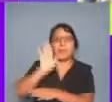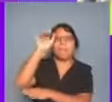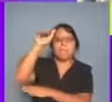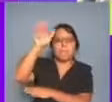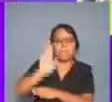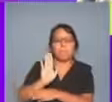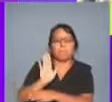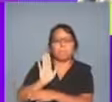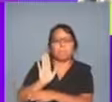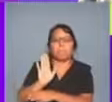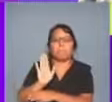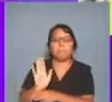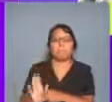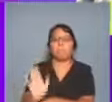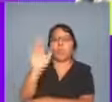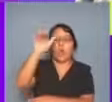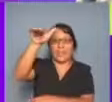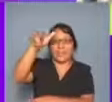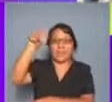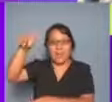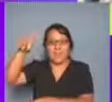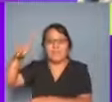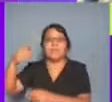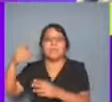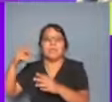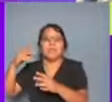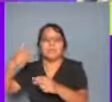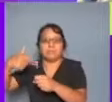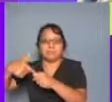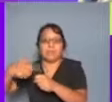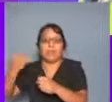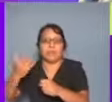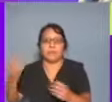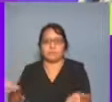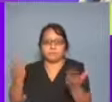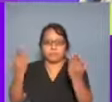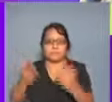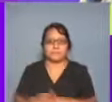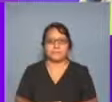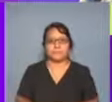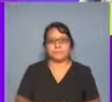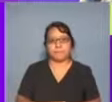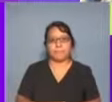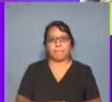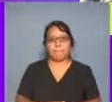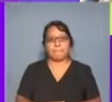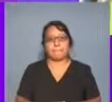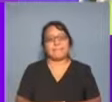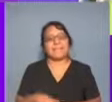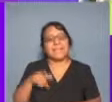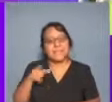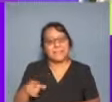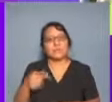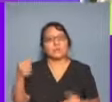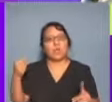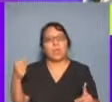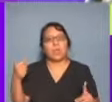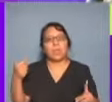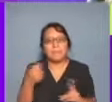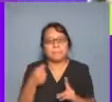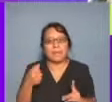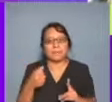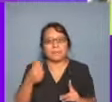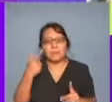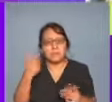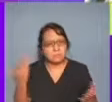así que ya en un rato si podemos nos vamos a dar una vuelta y vamos a preguntar y habrá que ver también cómo esto impacta porque sabemos que en la suba